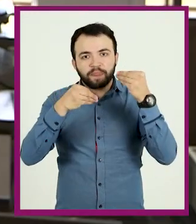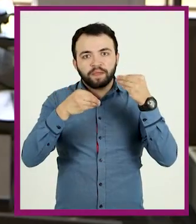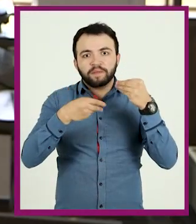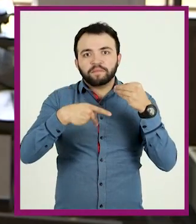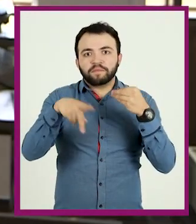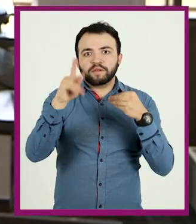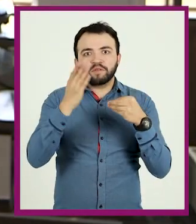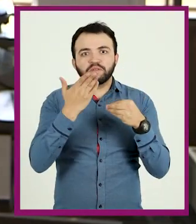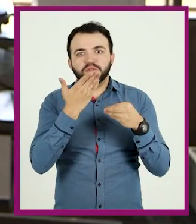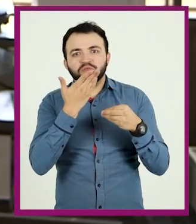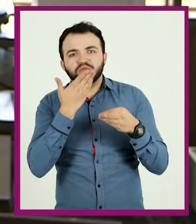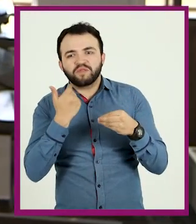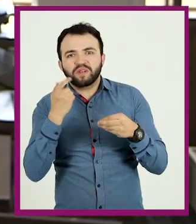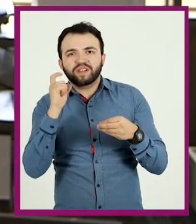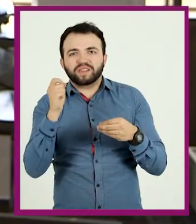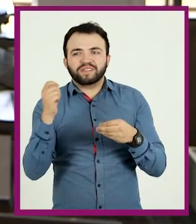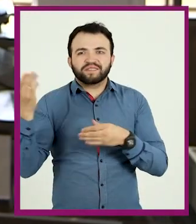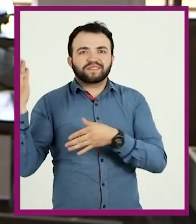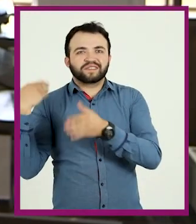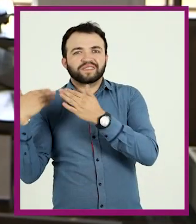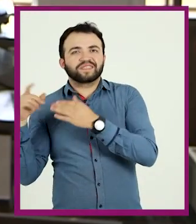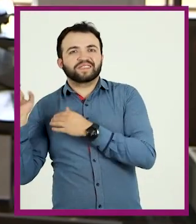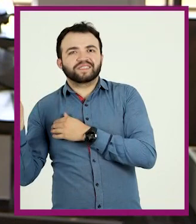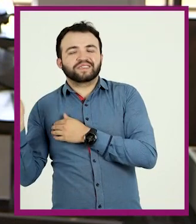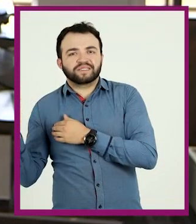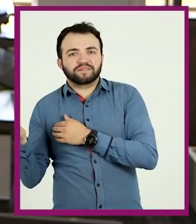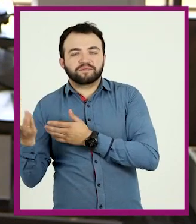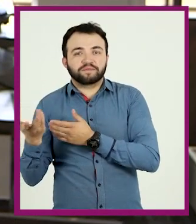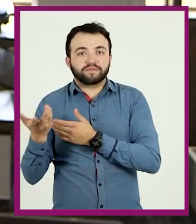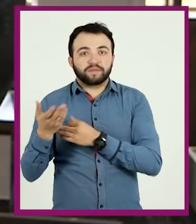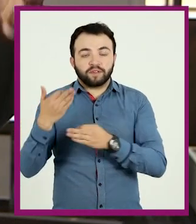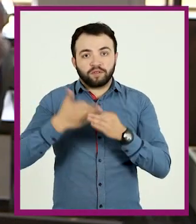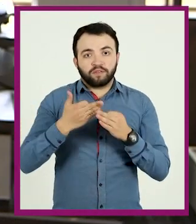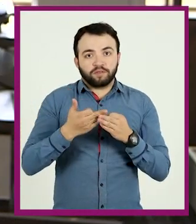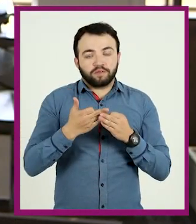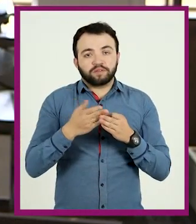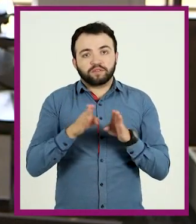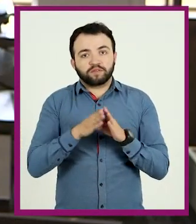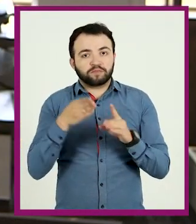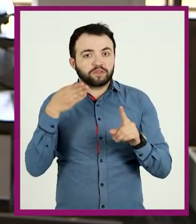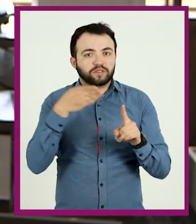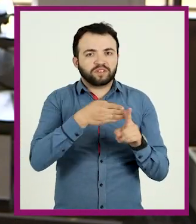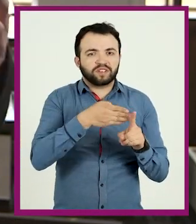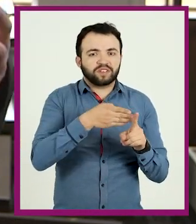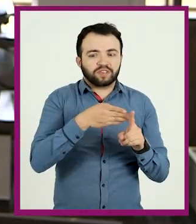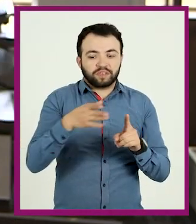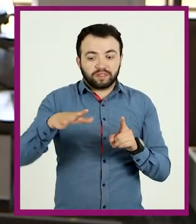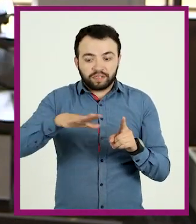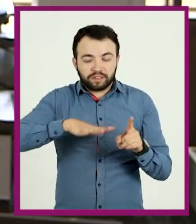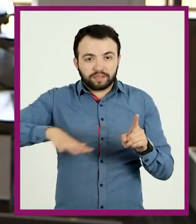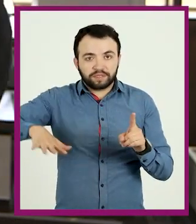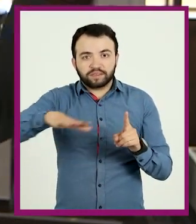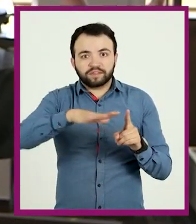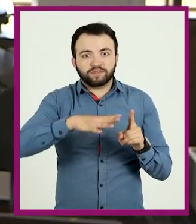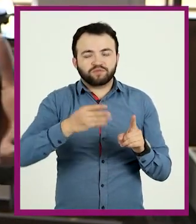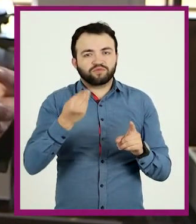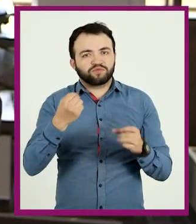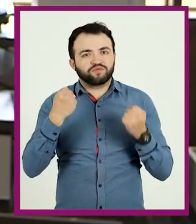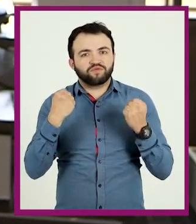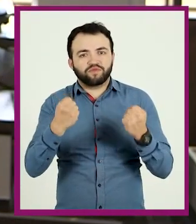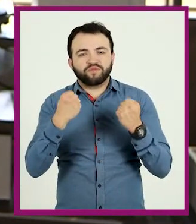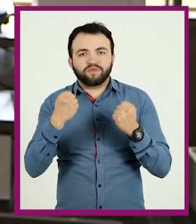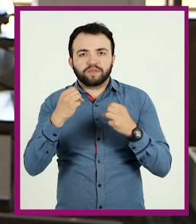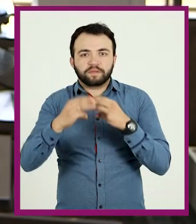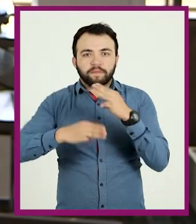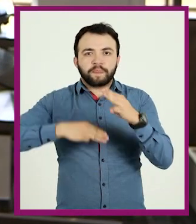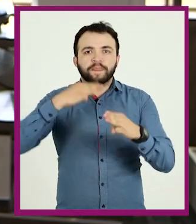pero no hay restos de esa notación musical. Ahora hay que señalar que toda esta región tuvo un fuerte impacto digamos, en el